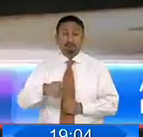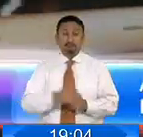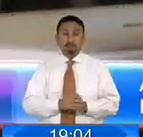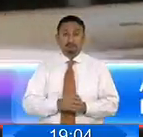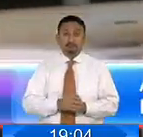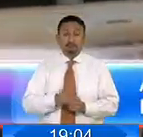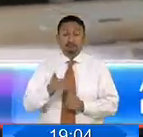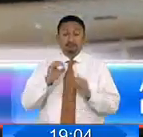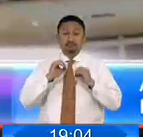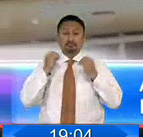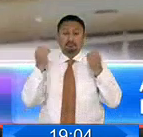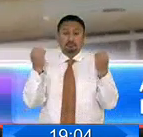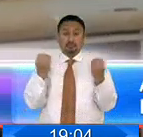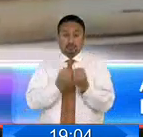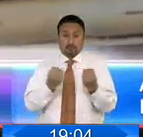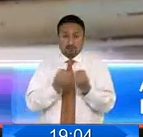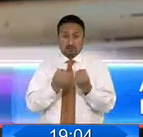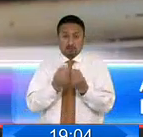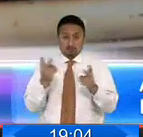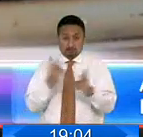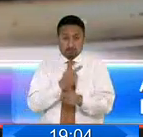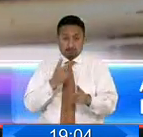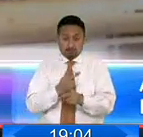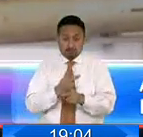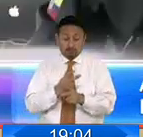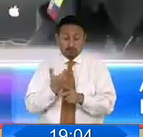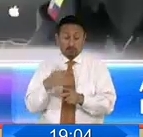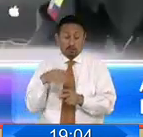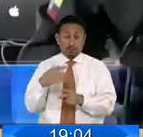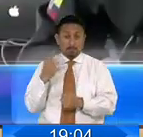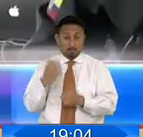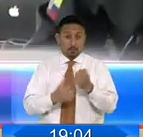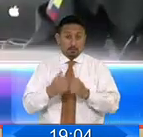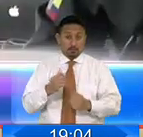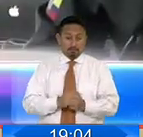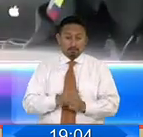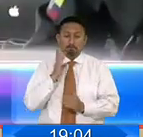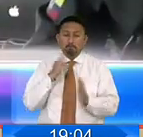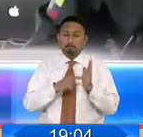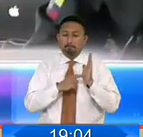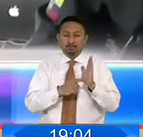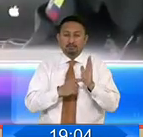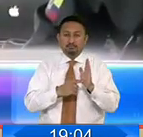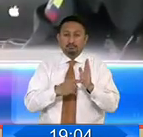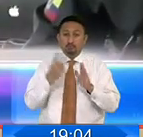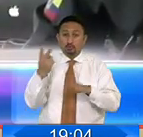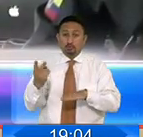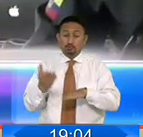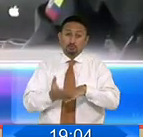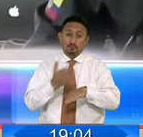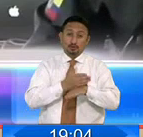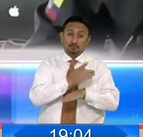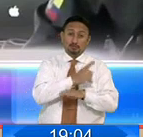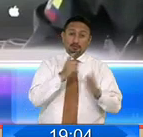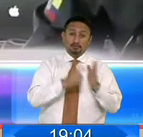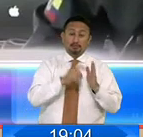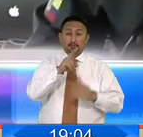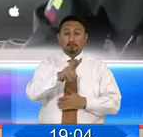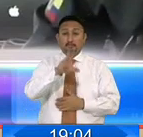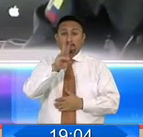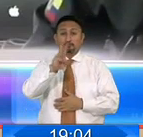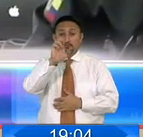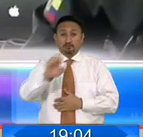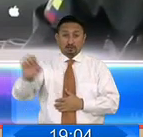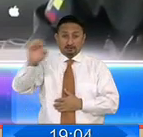tienen estas organizaciones delictivas es alto solamente para citar las dos últimas alertas el 26 de enero